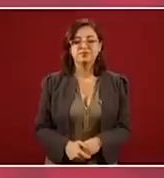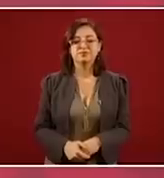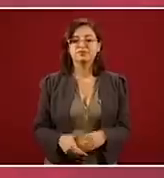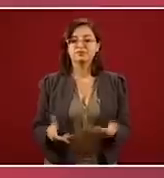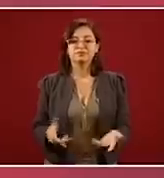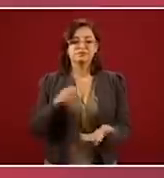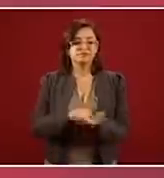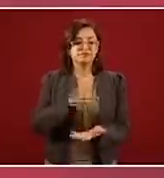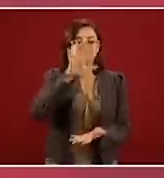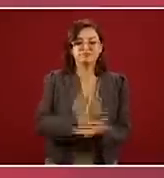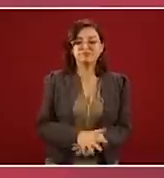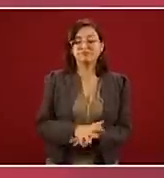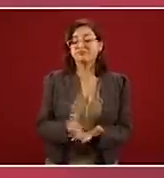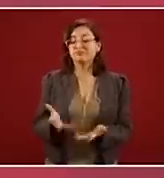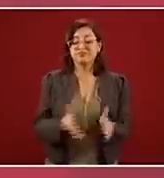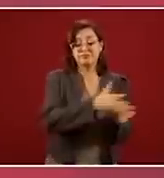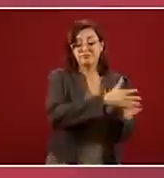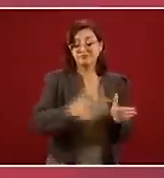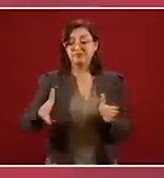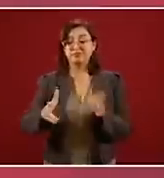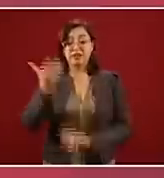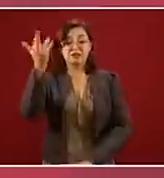quedó establecido, no pudo la Revolución Mexicana con eso.